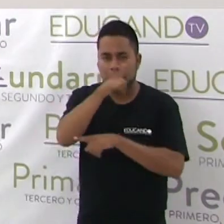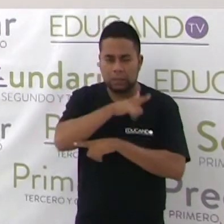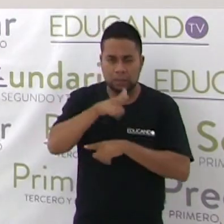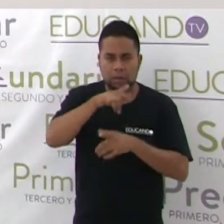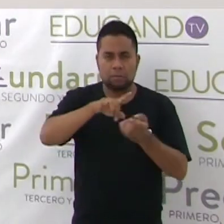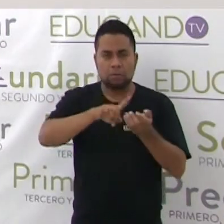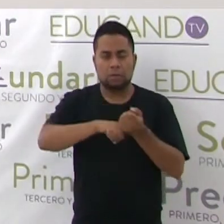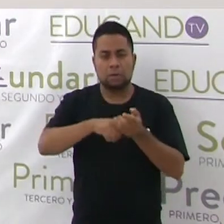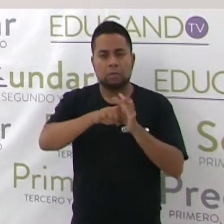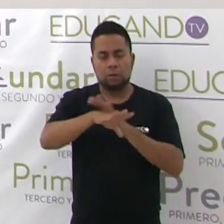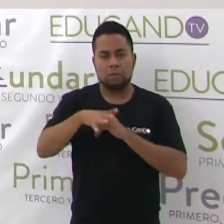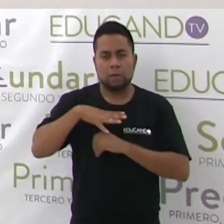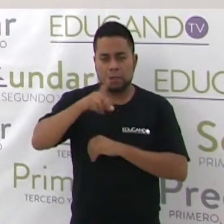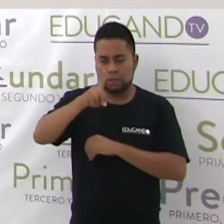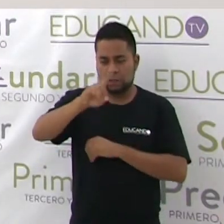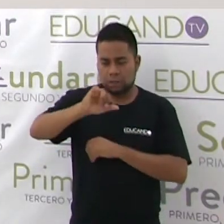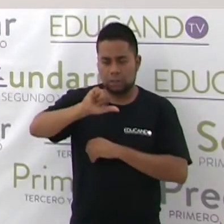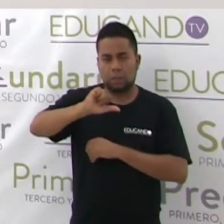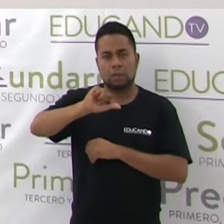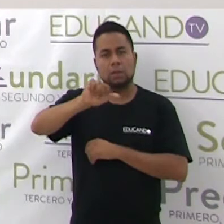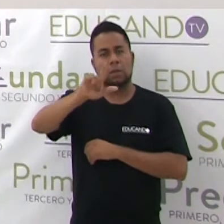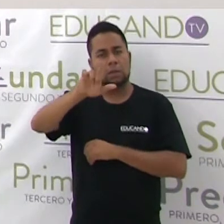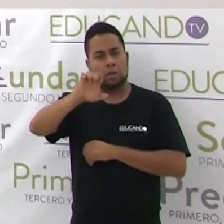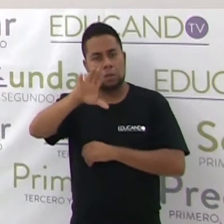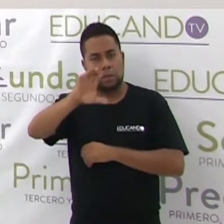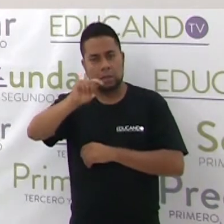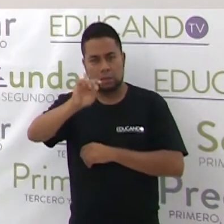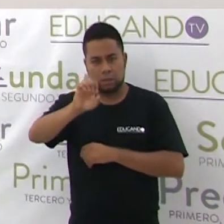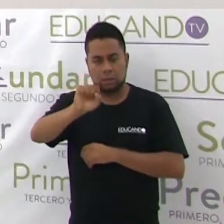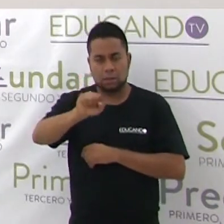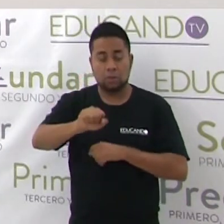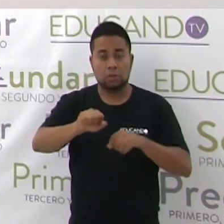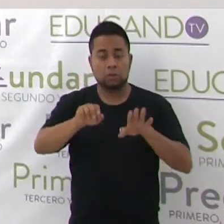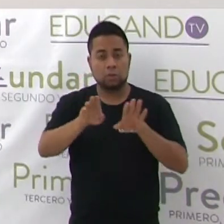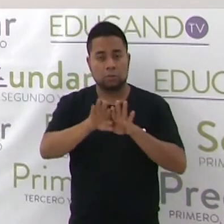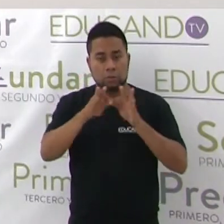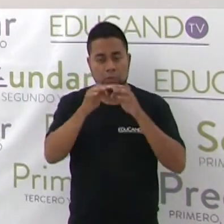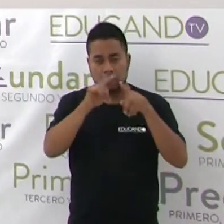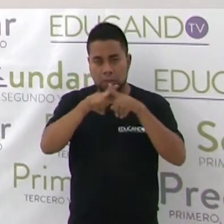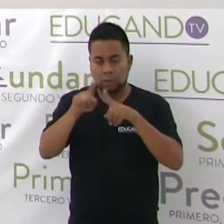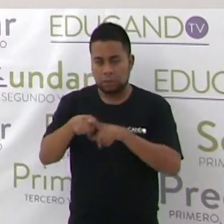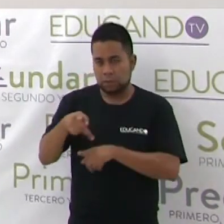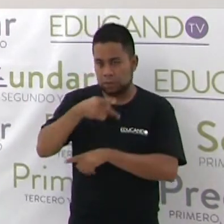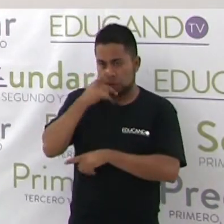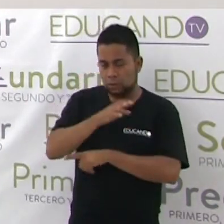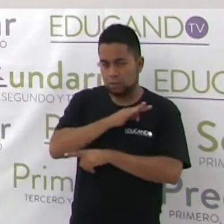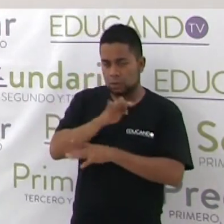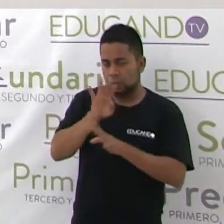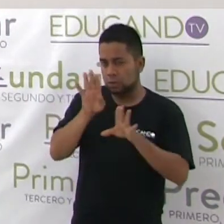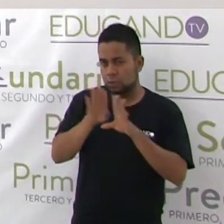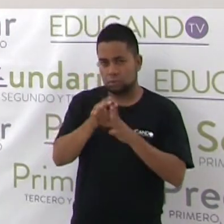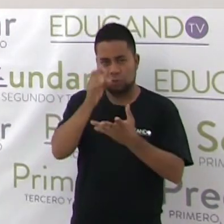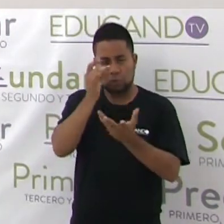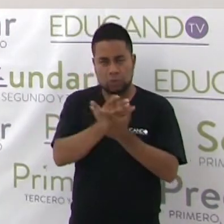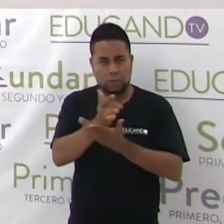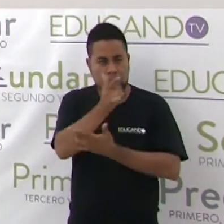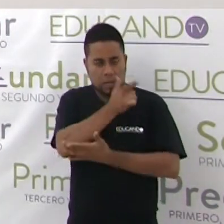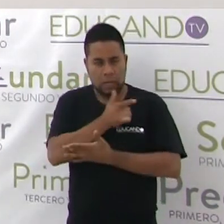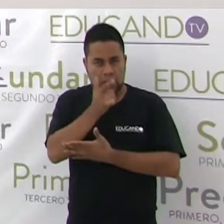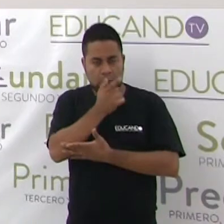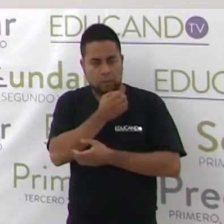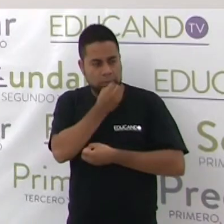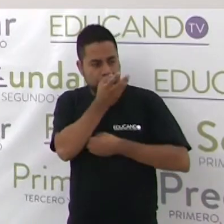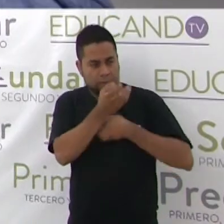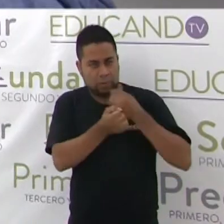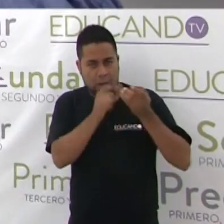entre ellas los dialectos, es decir, las diferentes formas en que se pueden pronunciar una sola lengua que se